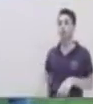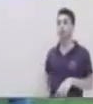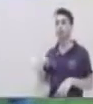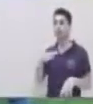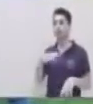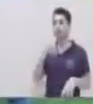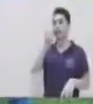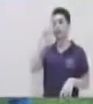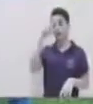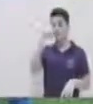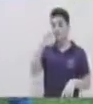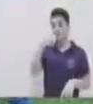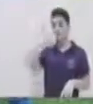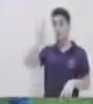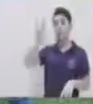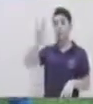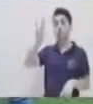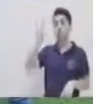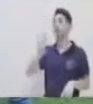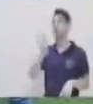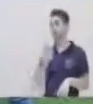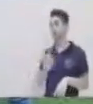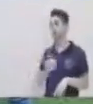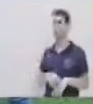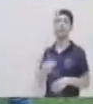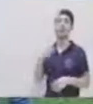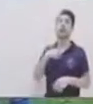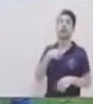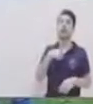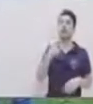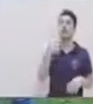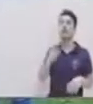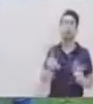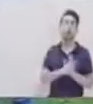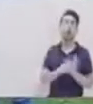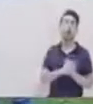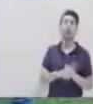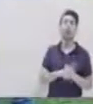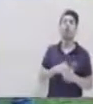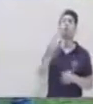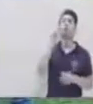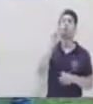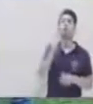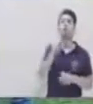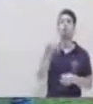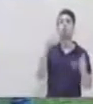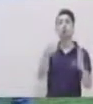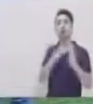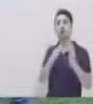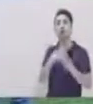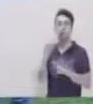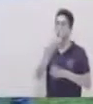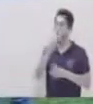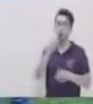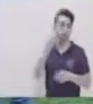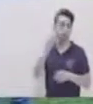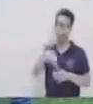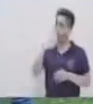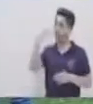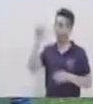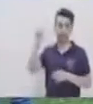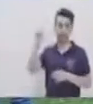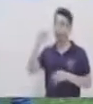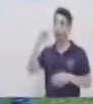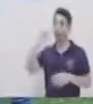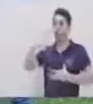el error que estamos hablando tu casa y le ponemos la tilde. Y nos estamos diciendo tú y no le ponemos tilde. Entonces tenemos que tener cuidado con